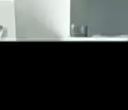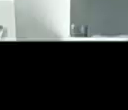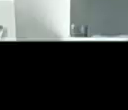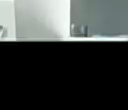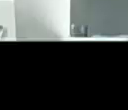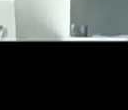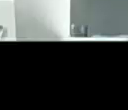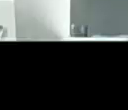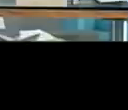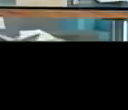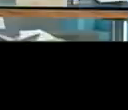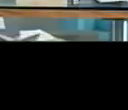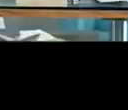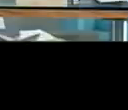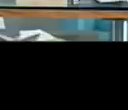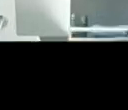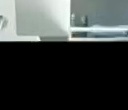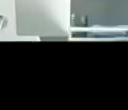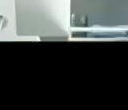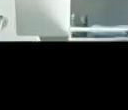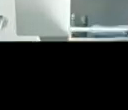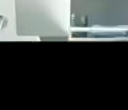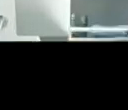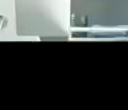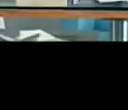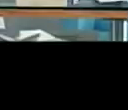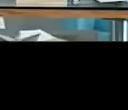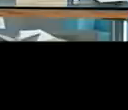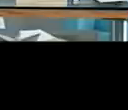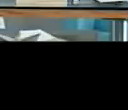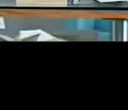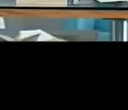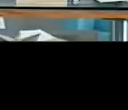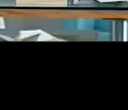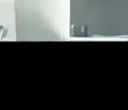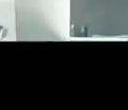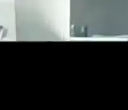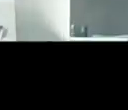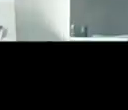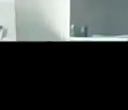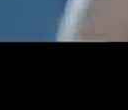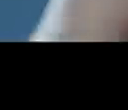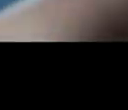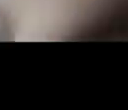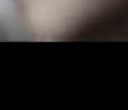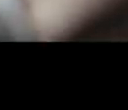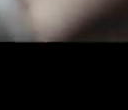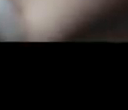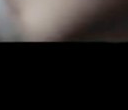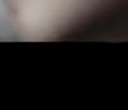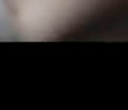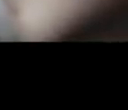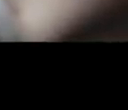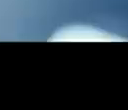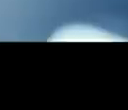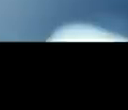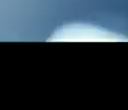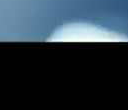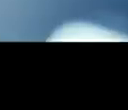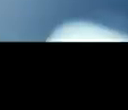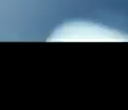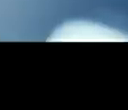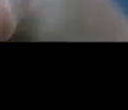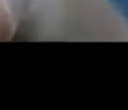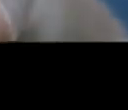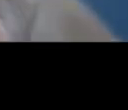yo siempre tuve problemas con mi desodorante lo llevaba a todos lados para sentirme seguro si has pasado por esto chilectra él es para ti su